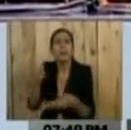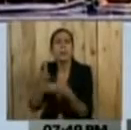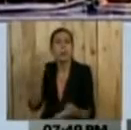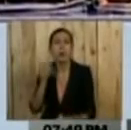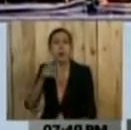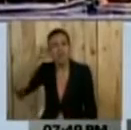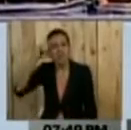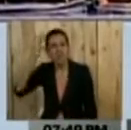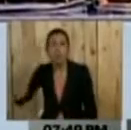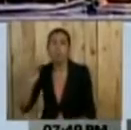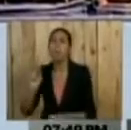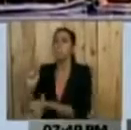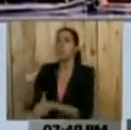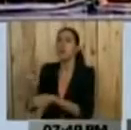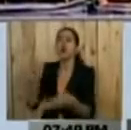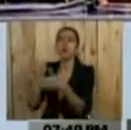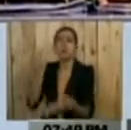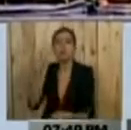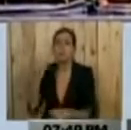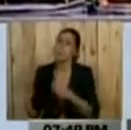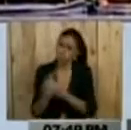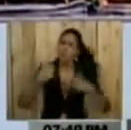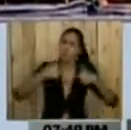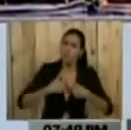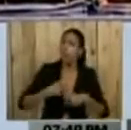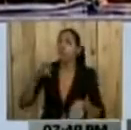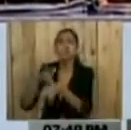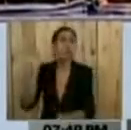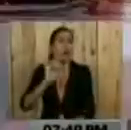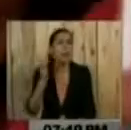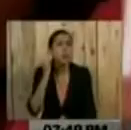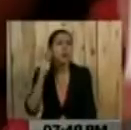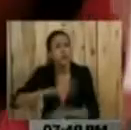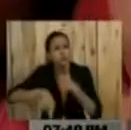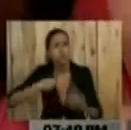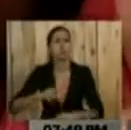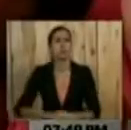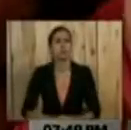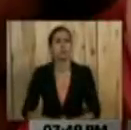Métete conmigo, no te metas con las mujeres de la revolución, cobarde. ¡Cobarde!